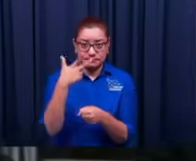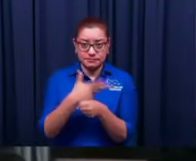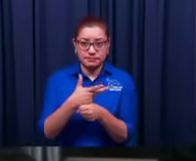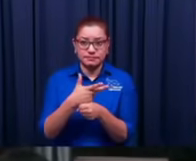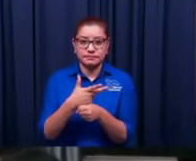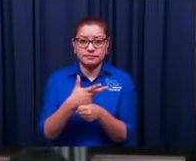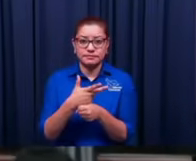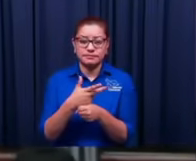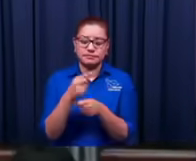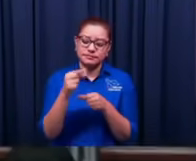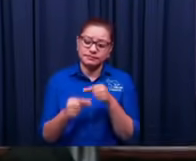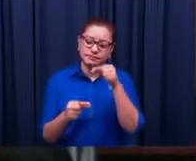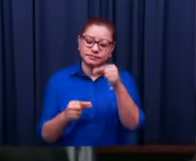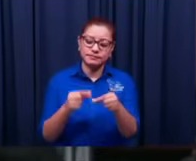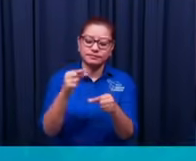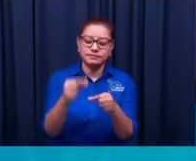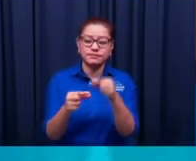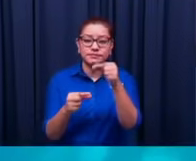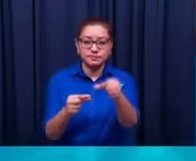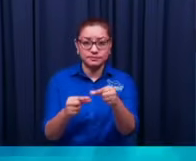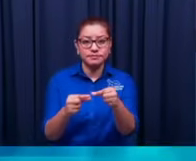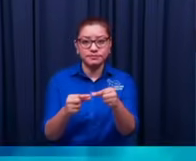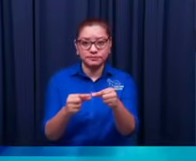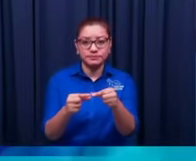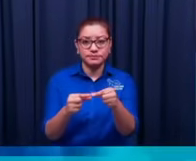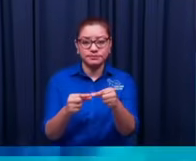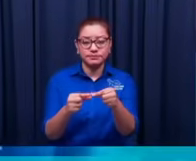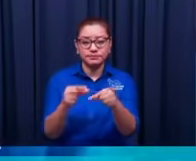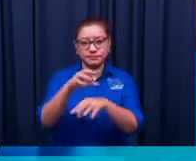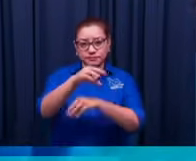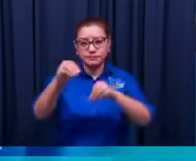pues ya ha ido cambiando bastante.